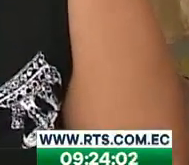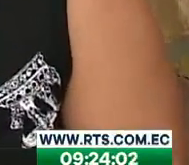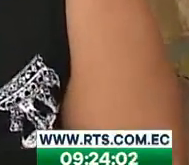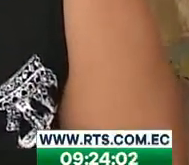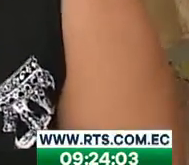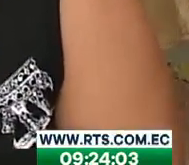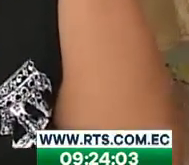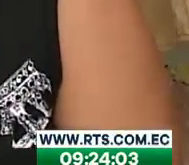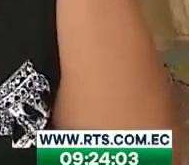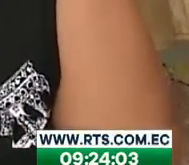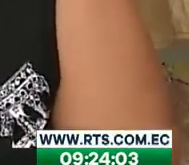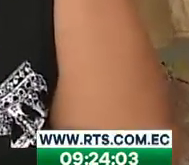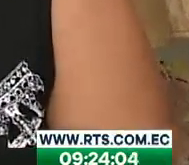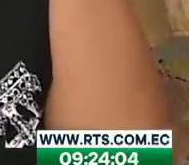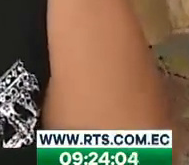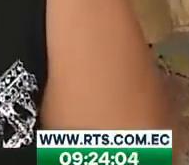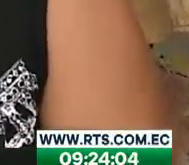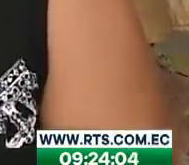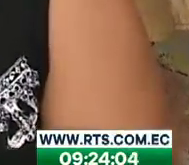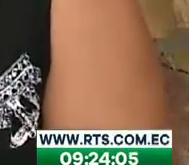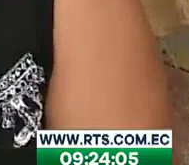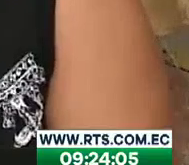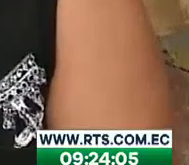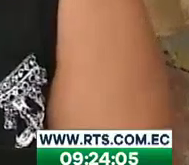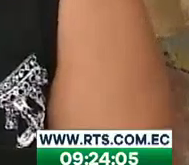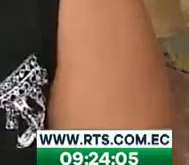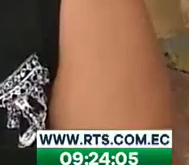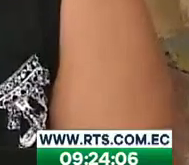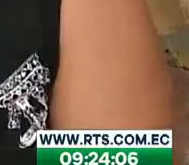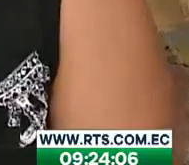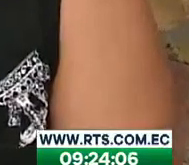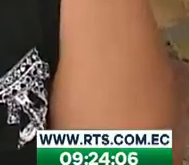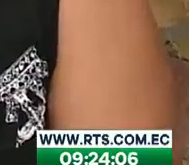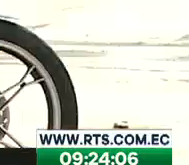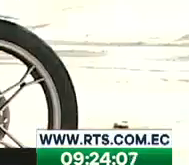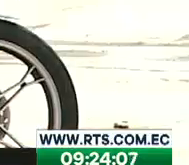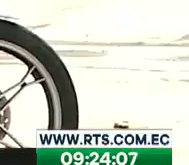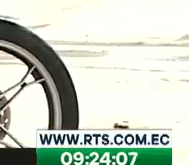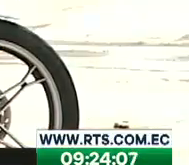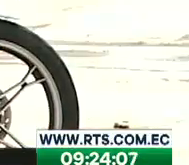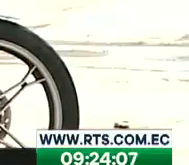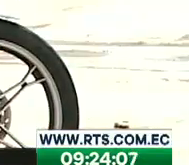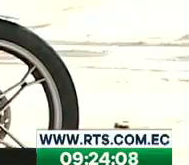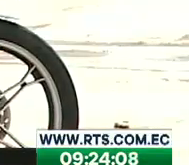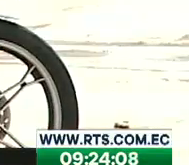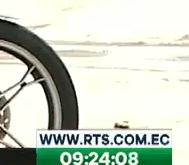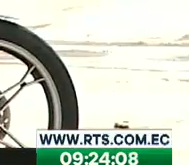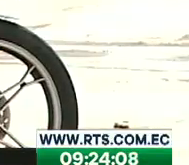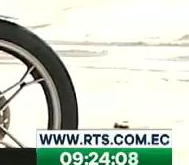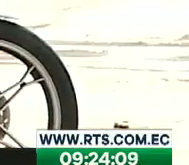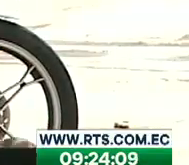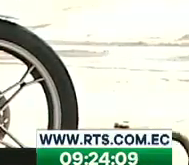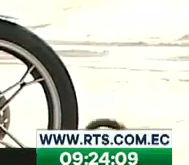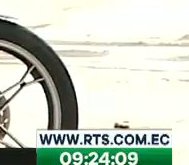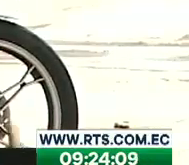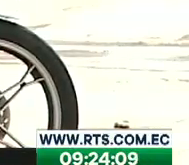cojan preso, pero no matarlo así tan feamente como lo hicieron. Informó Adriana Peralta.